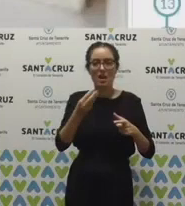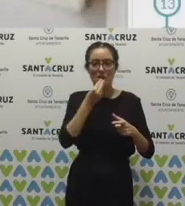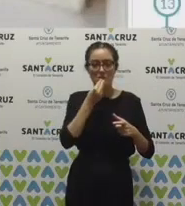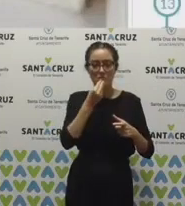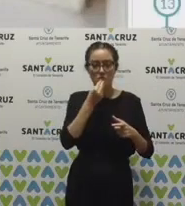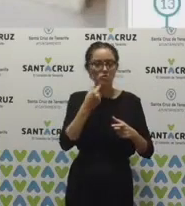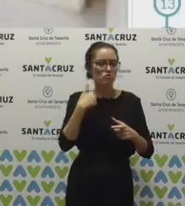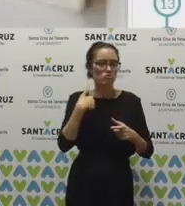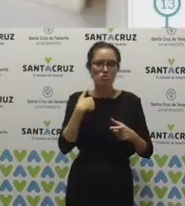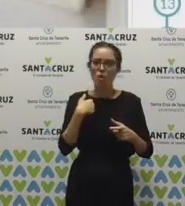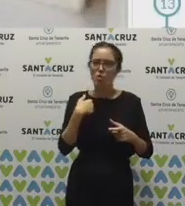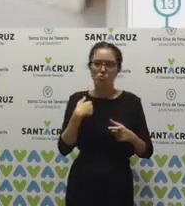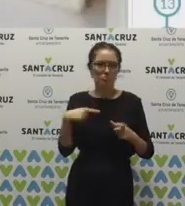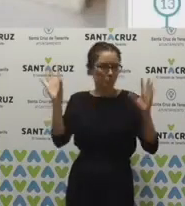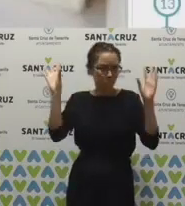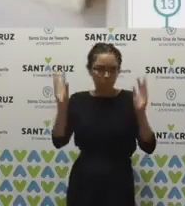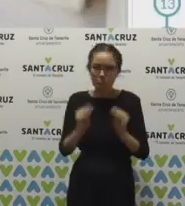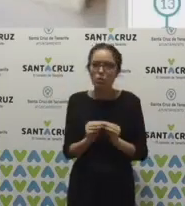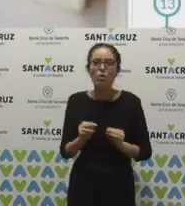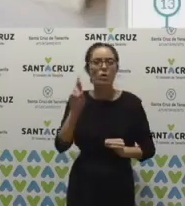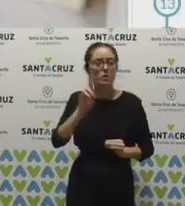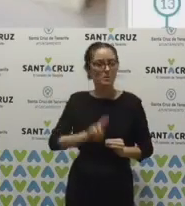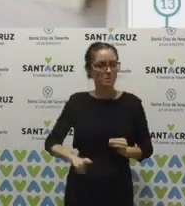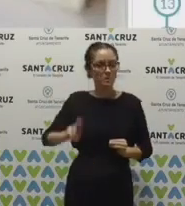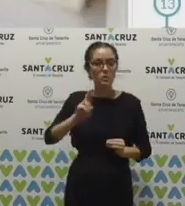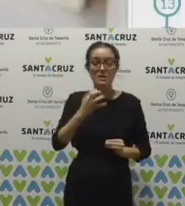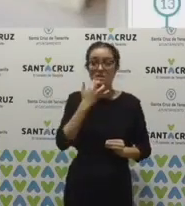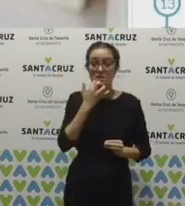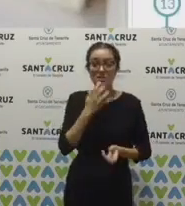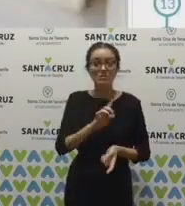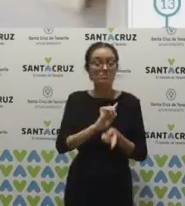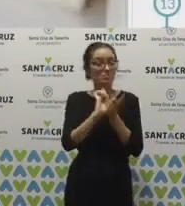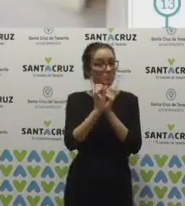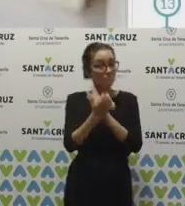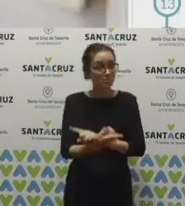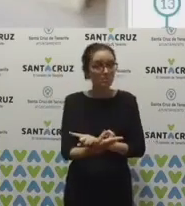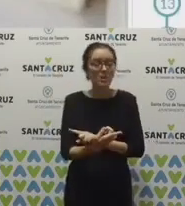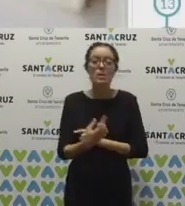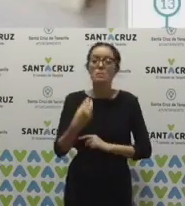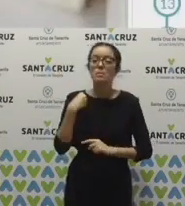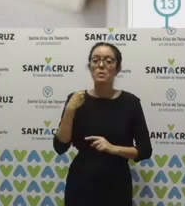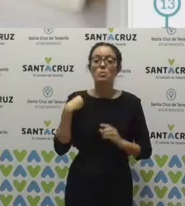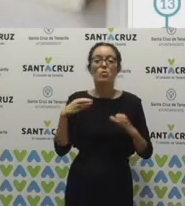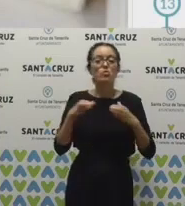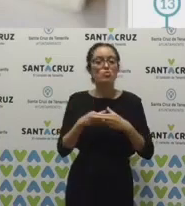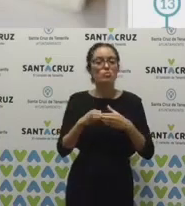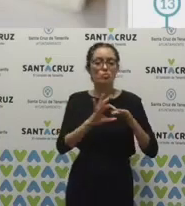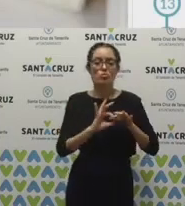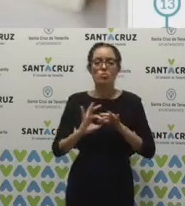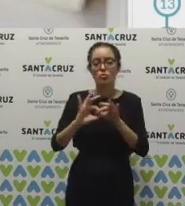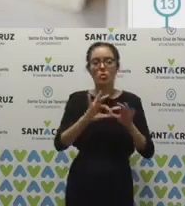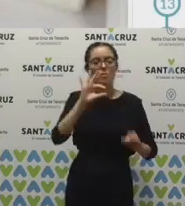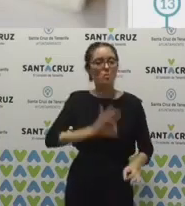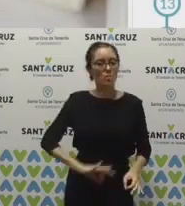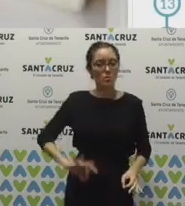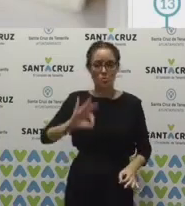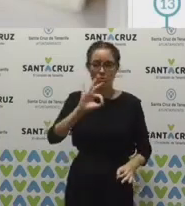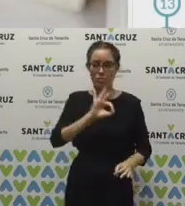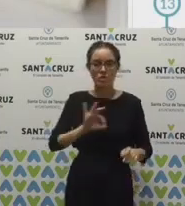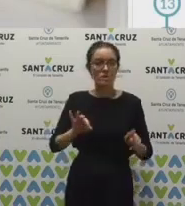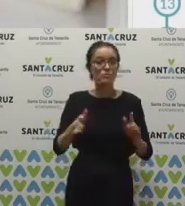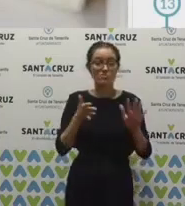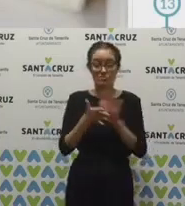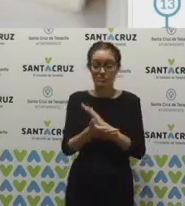reitero en el caso de cambiarnos sería como plantea el grupo de unidas podemos simplemente con una tarjeta